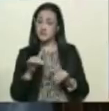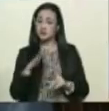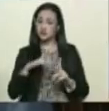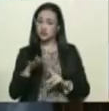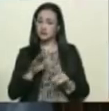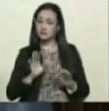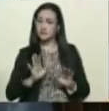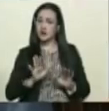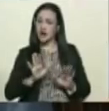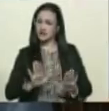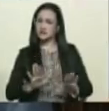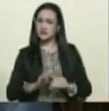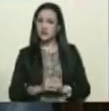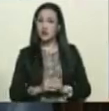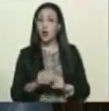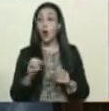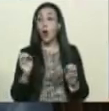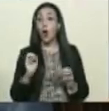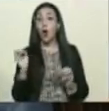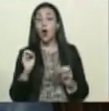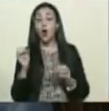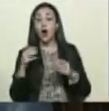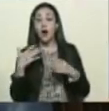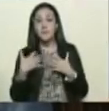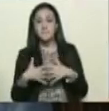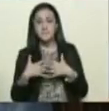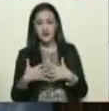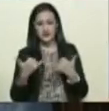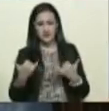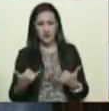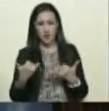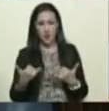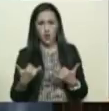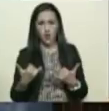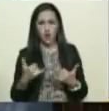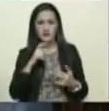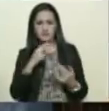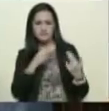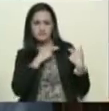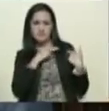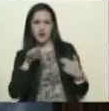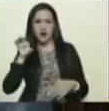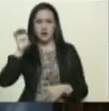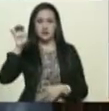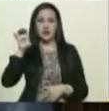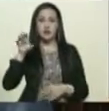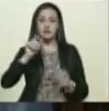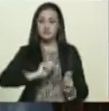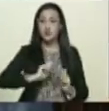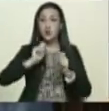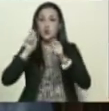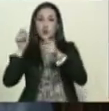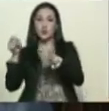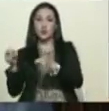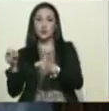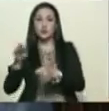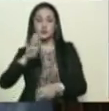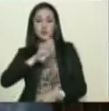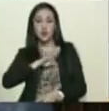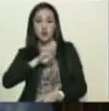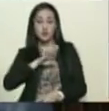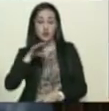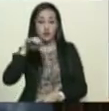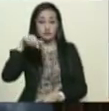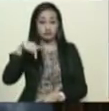ya estas empresas que están hoy por hoy en manos del estado pasarán de manera definitiva a ser propiedades de la nación